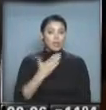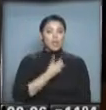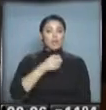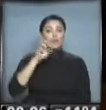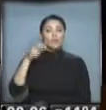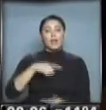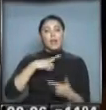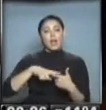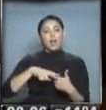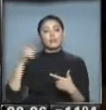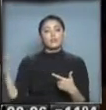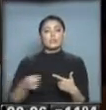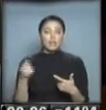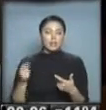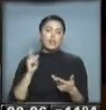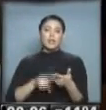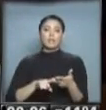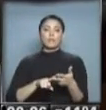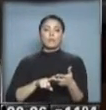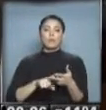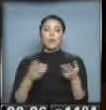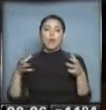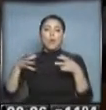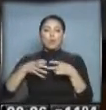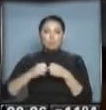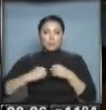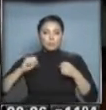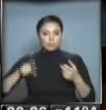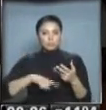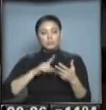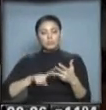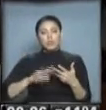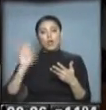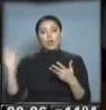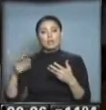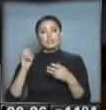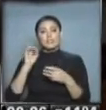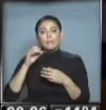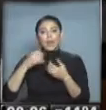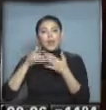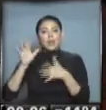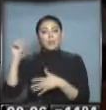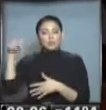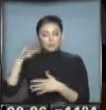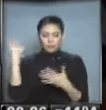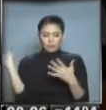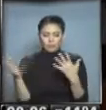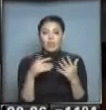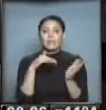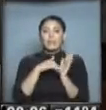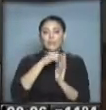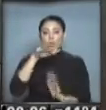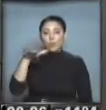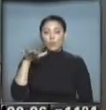el socialismo o con la coalición cívica o con todos, o con Libres del Sur o con todos a la vez, ¿no? Depende del